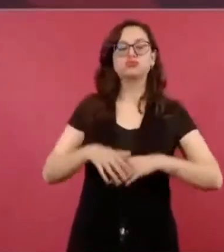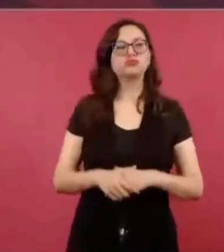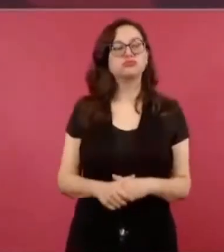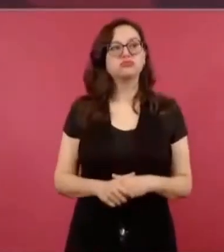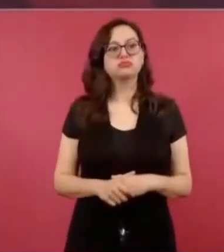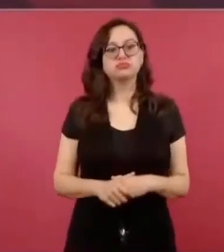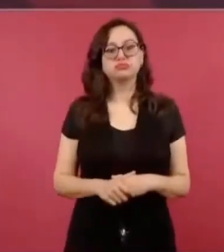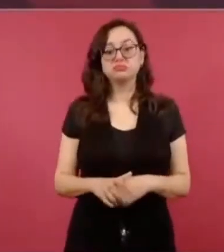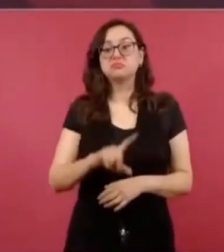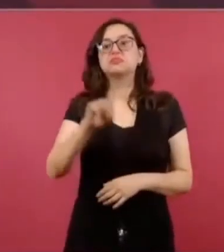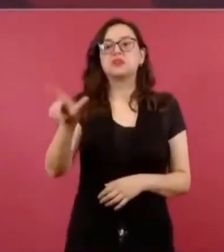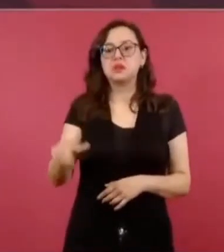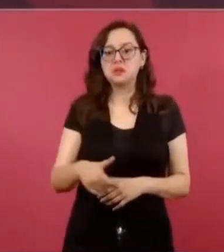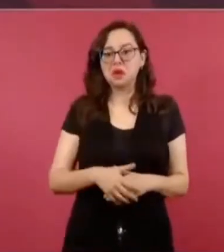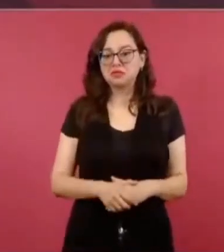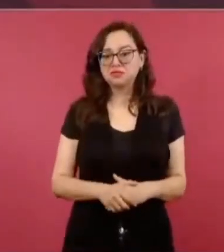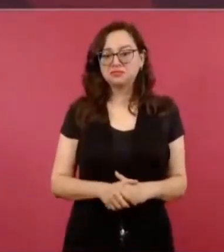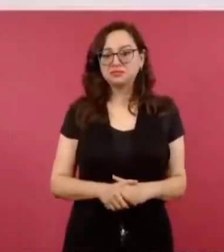se